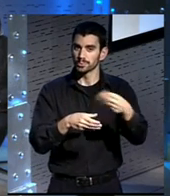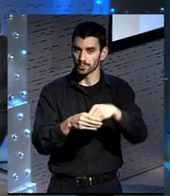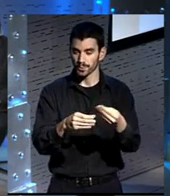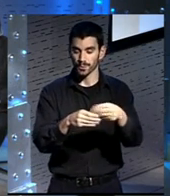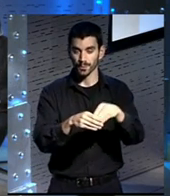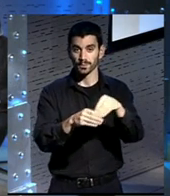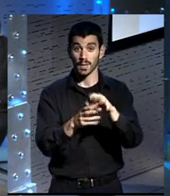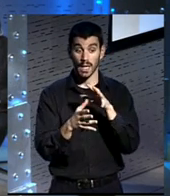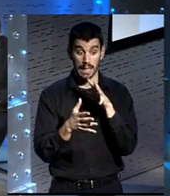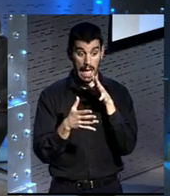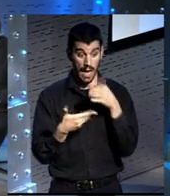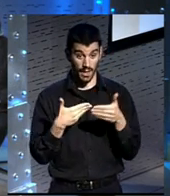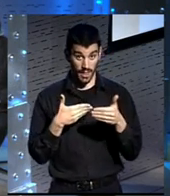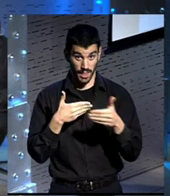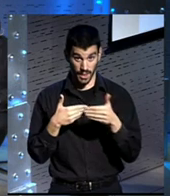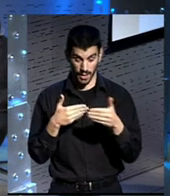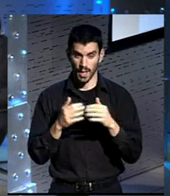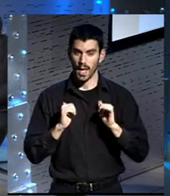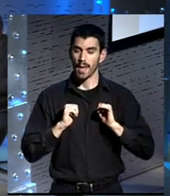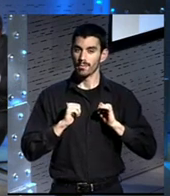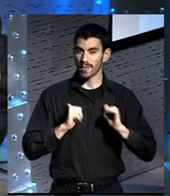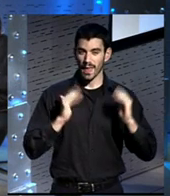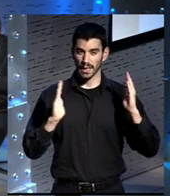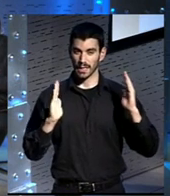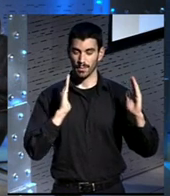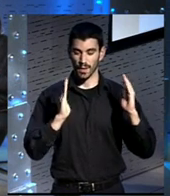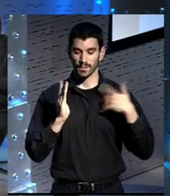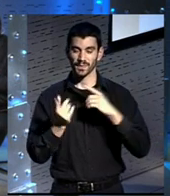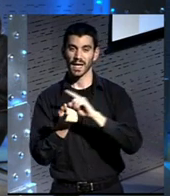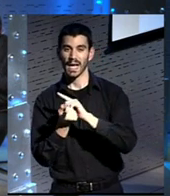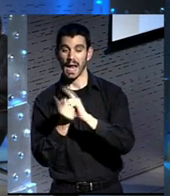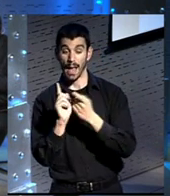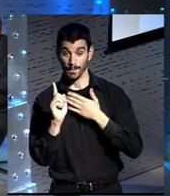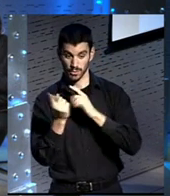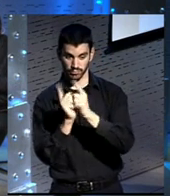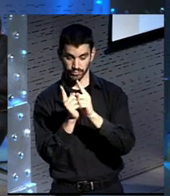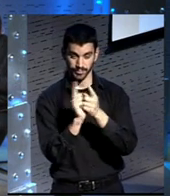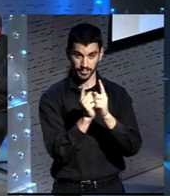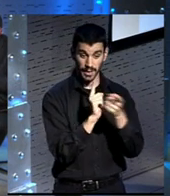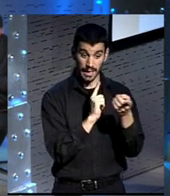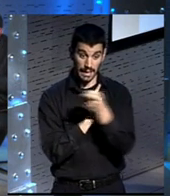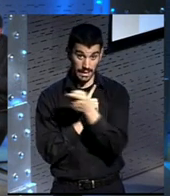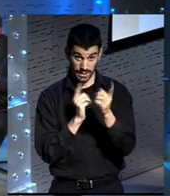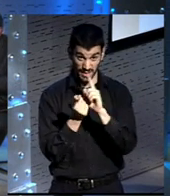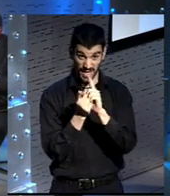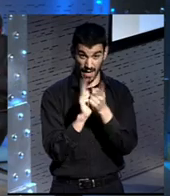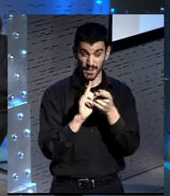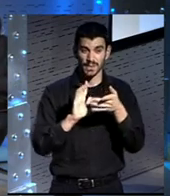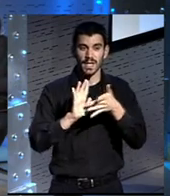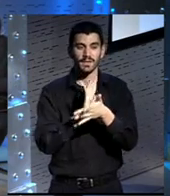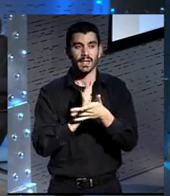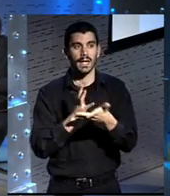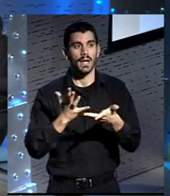Ahora viene una ola donde nuestros mayores cambios no van a estar en qué